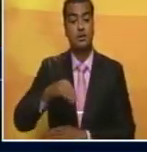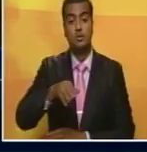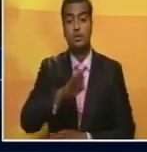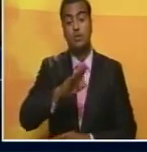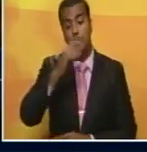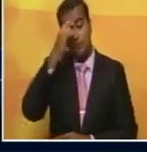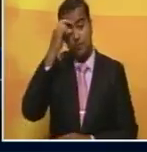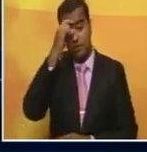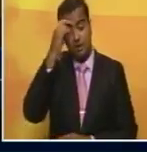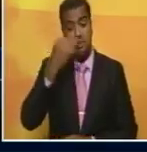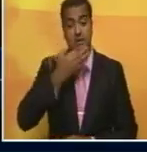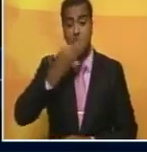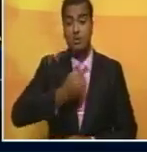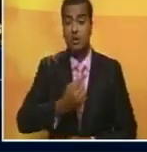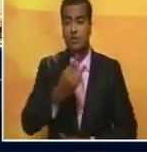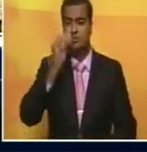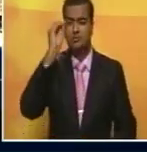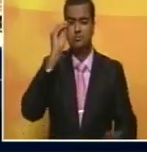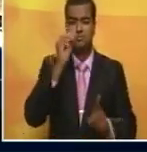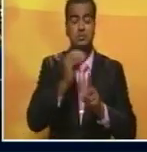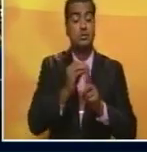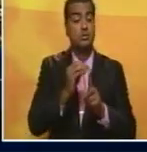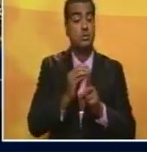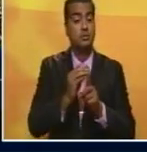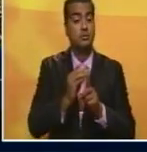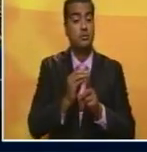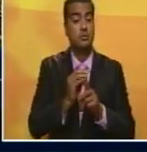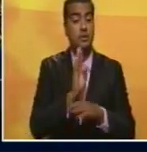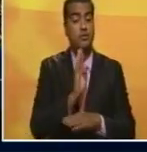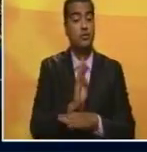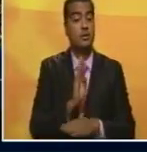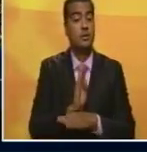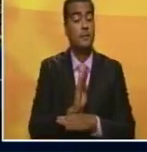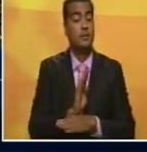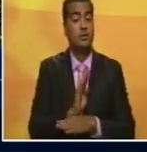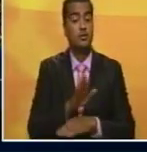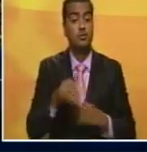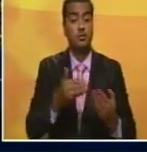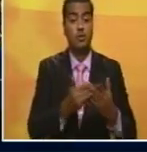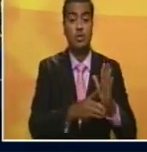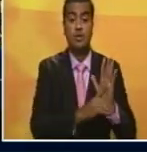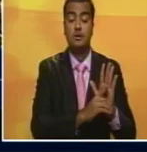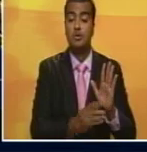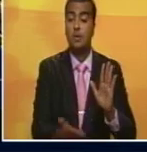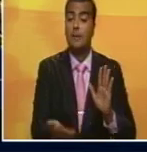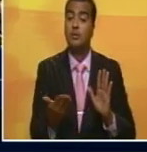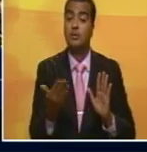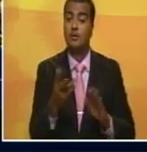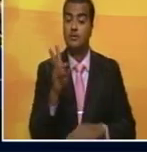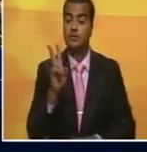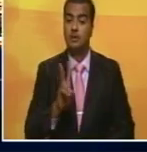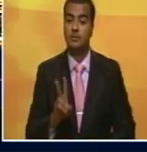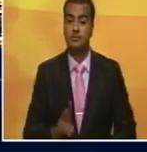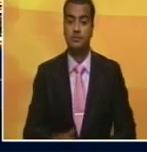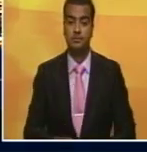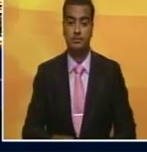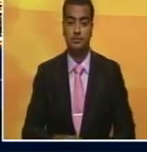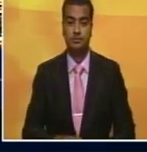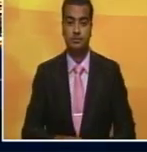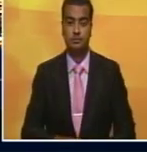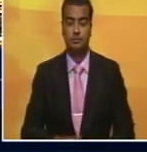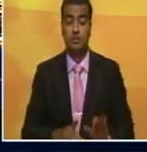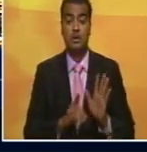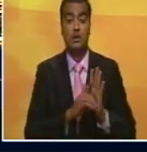Borges, aseguró que uno de los objetivos del legislativo es velar por la protección de los derechos fundamentales de los venezolanos. Los